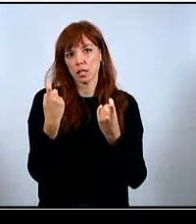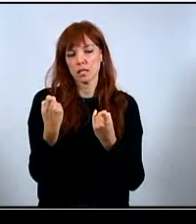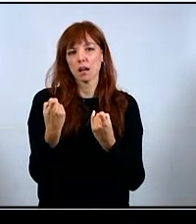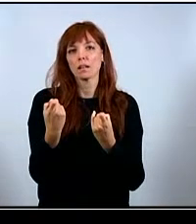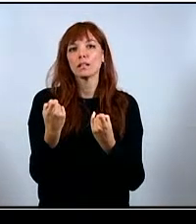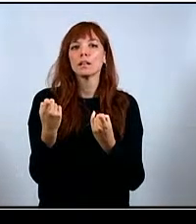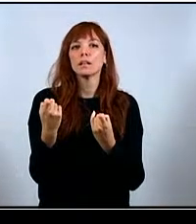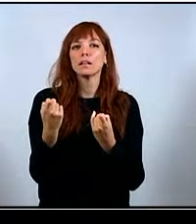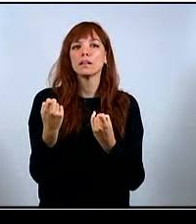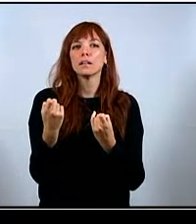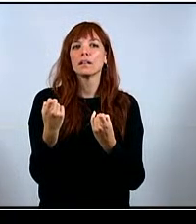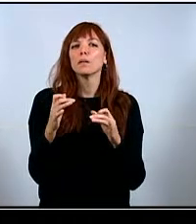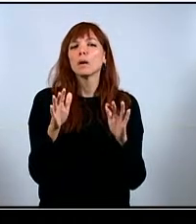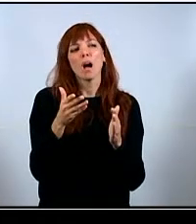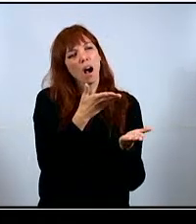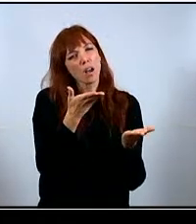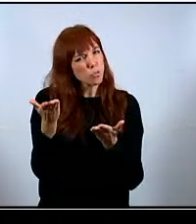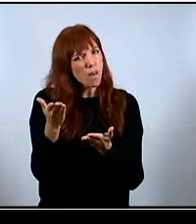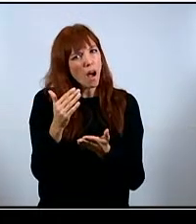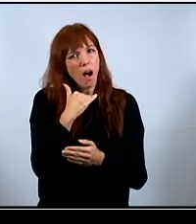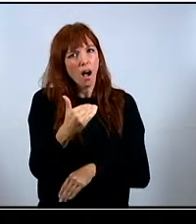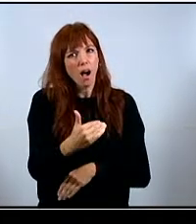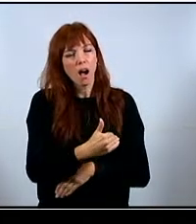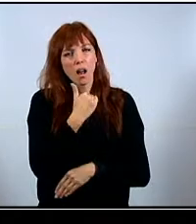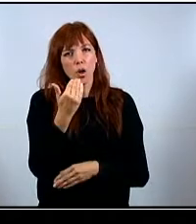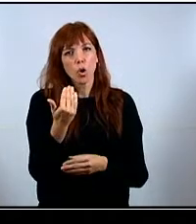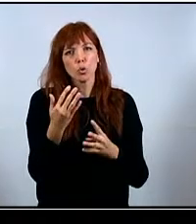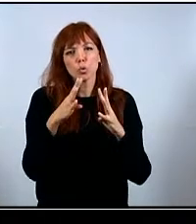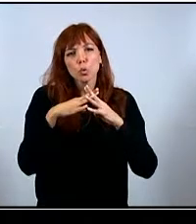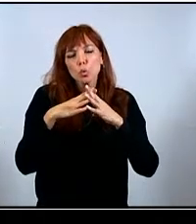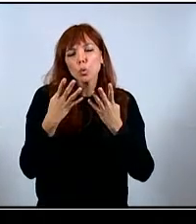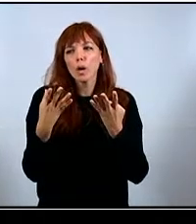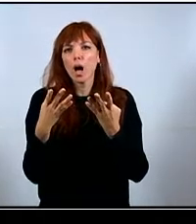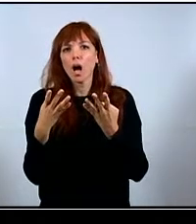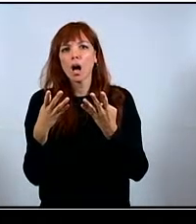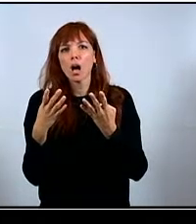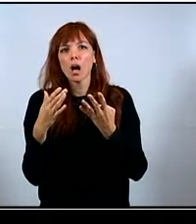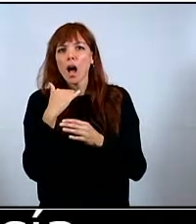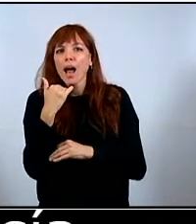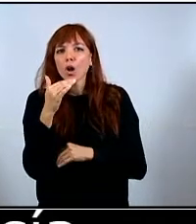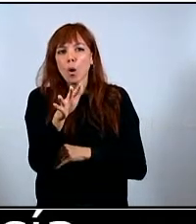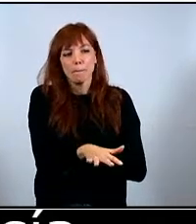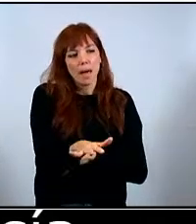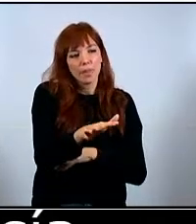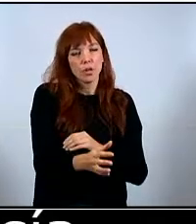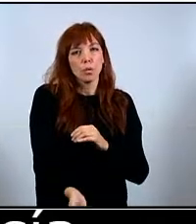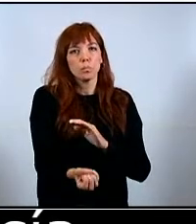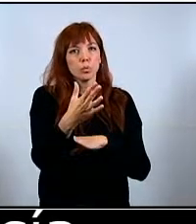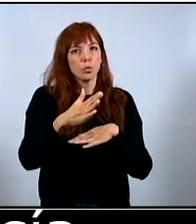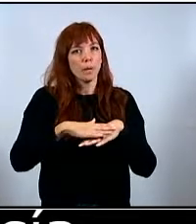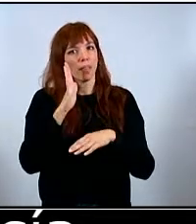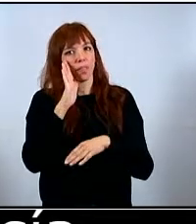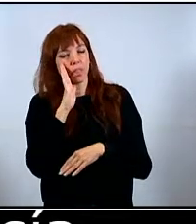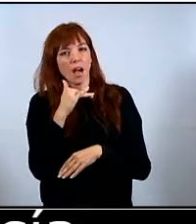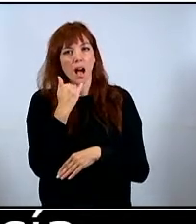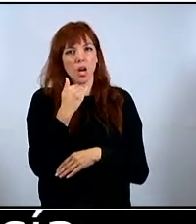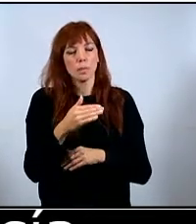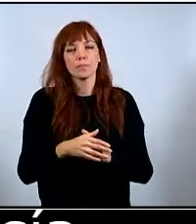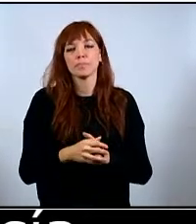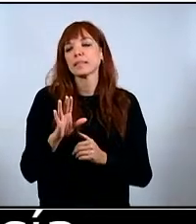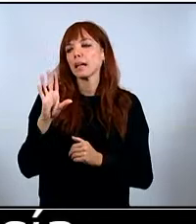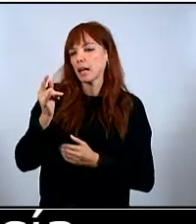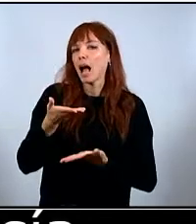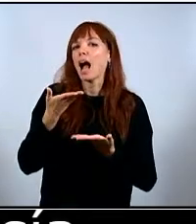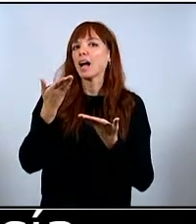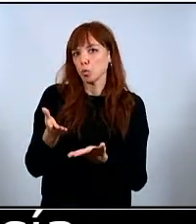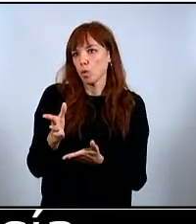travesía complicada. ¿Se les va a ayudar en cuanto a infraestructura, a montar pues los espacios donde se puedan quedar? Se les va a ayudar y se les